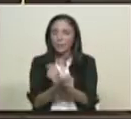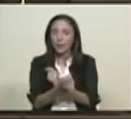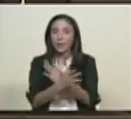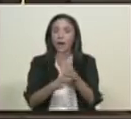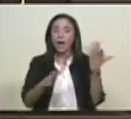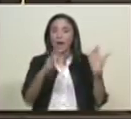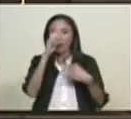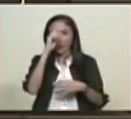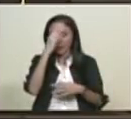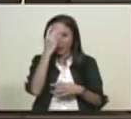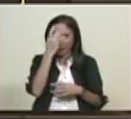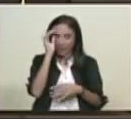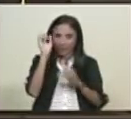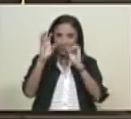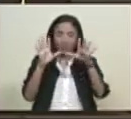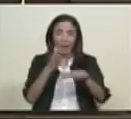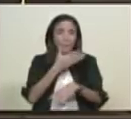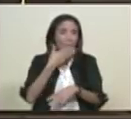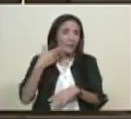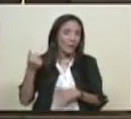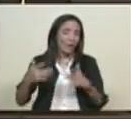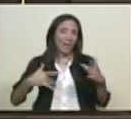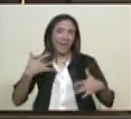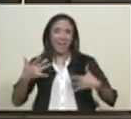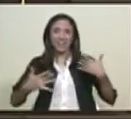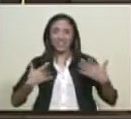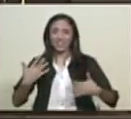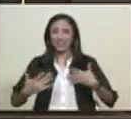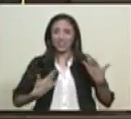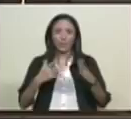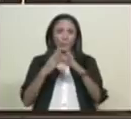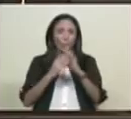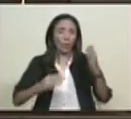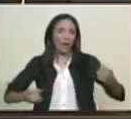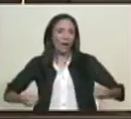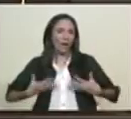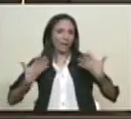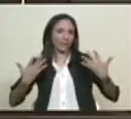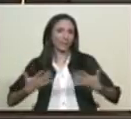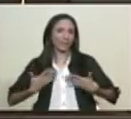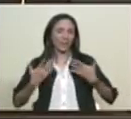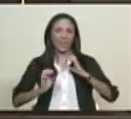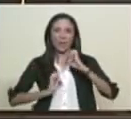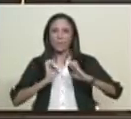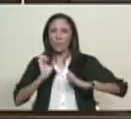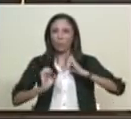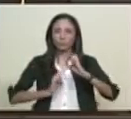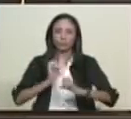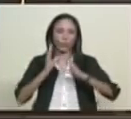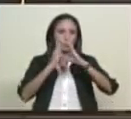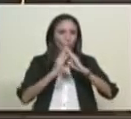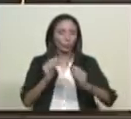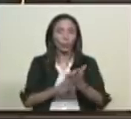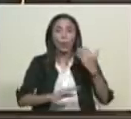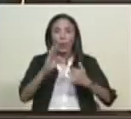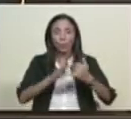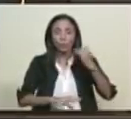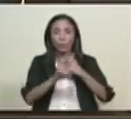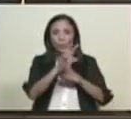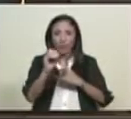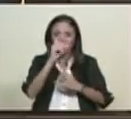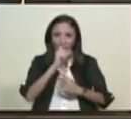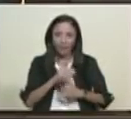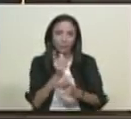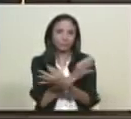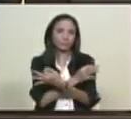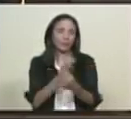felices, mejor celebrados de toda la historia de la Revolución Bolivariana, de los últimos 20 años. Y